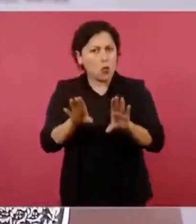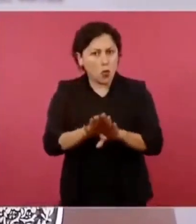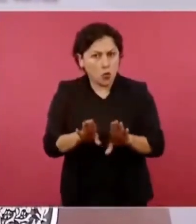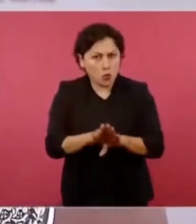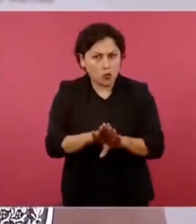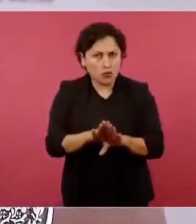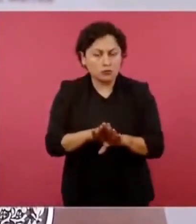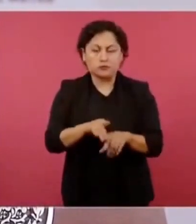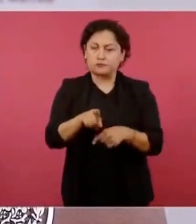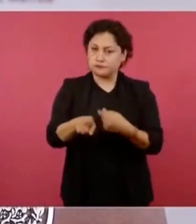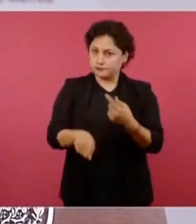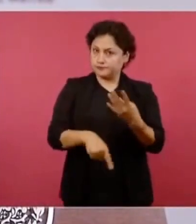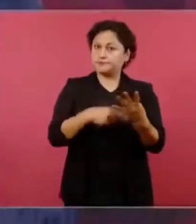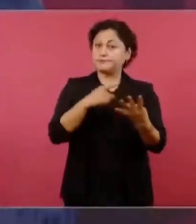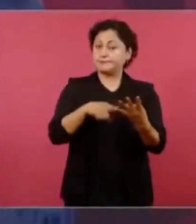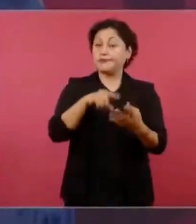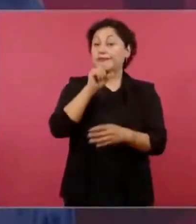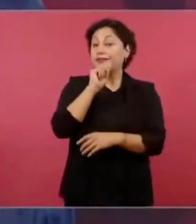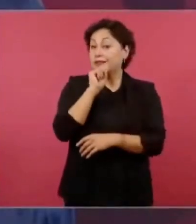también aprovechar mucho